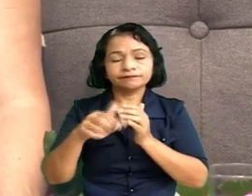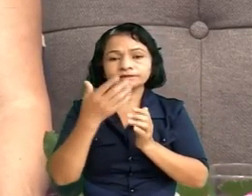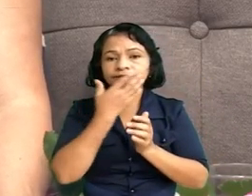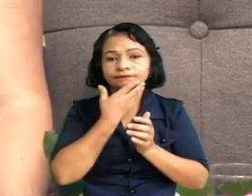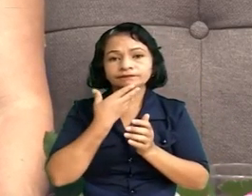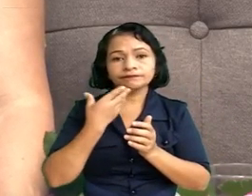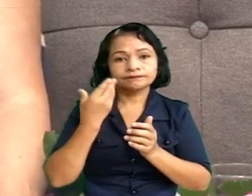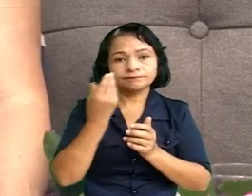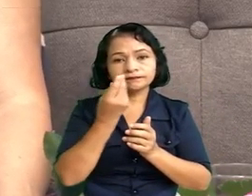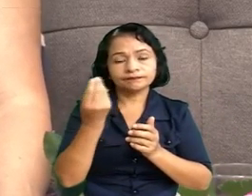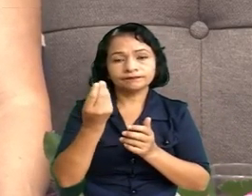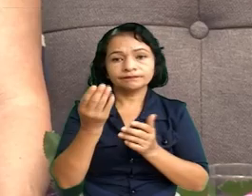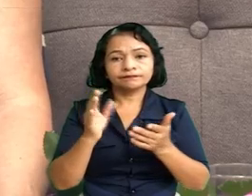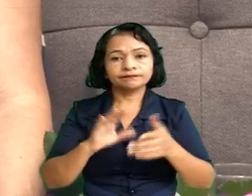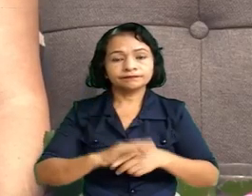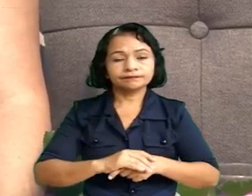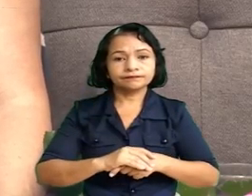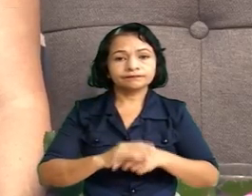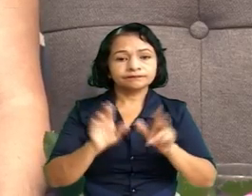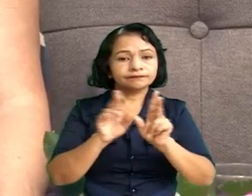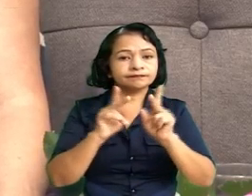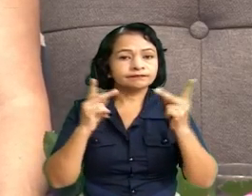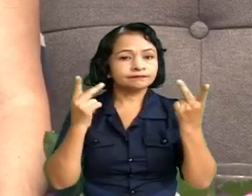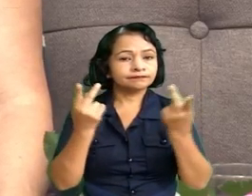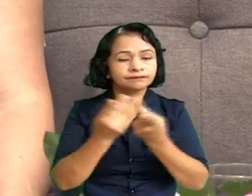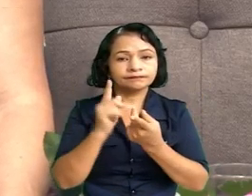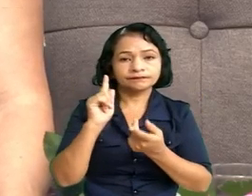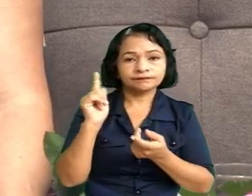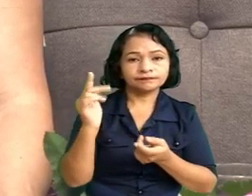jóvenes, en nuestra población en general.